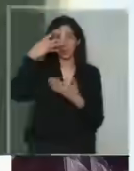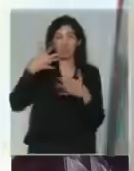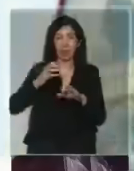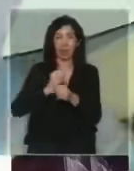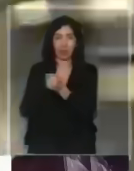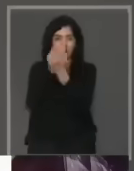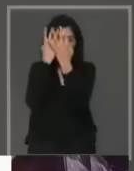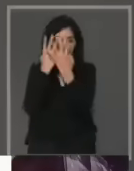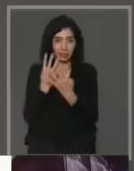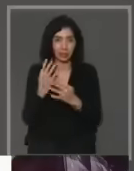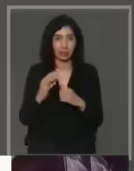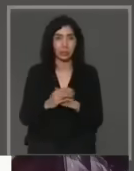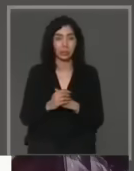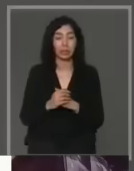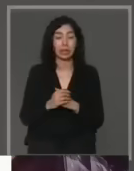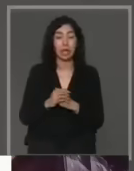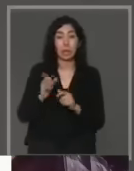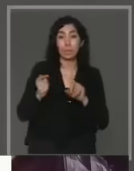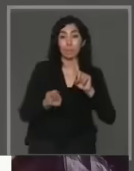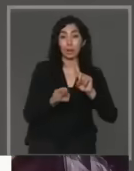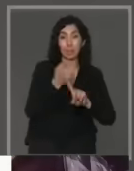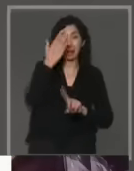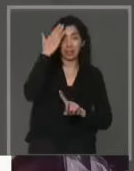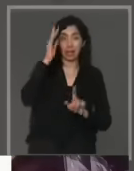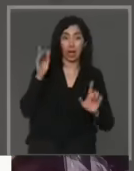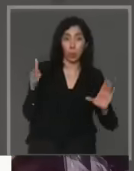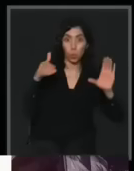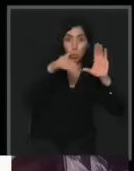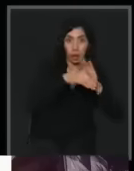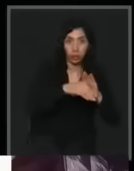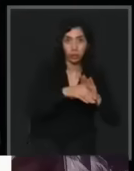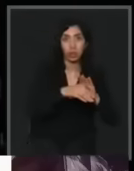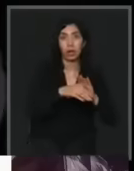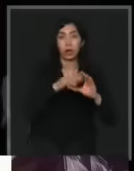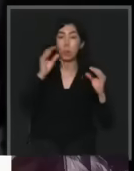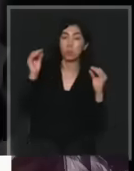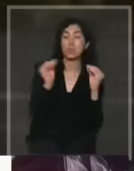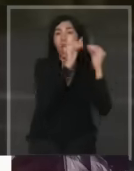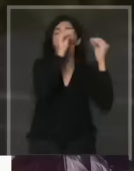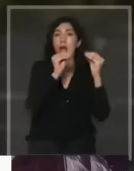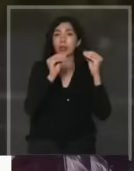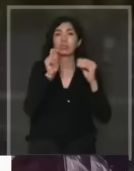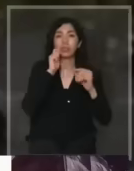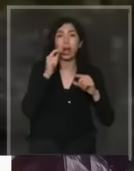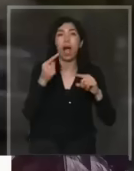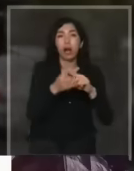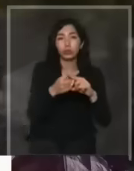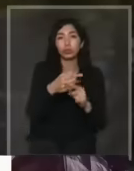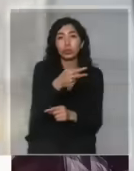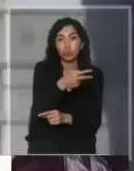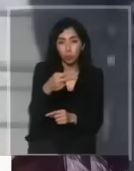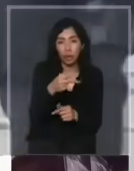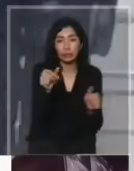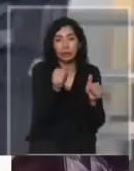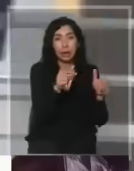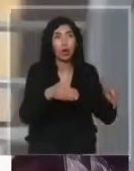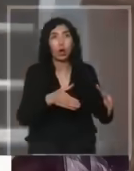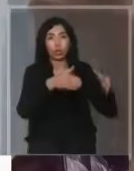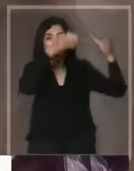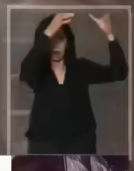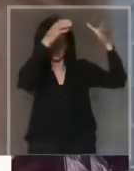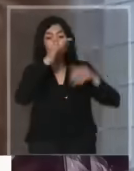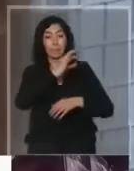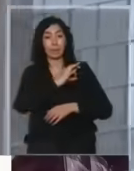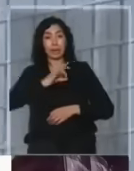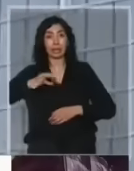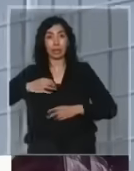preventiva. Sobre el día 1 y el abuso sexual por sorpresa por el hecho en las cercanías del Costanera Center, el Ministerio Público optó por desistir